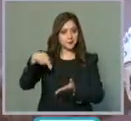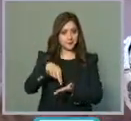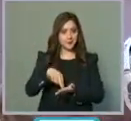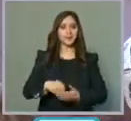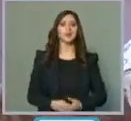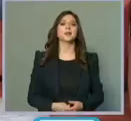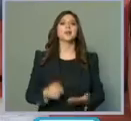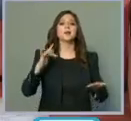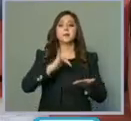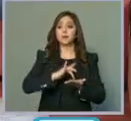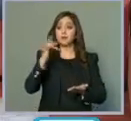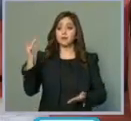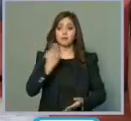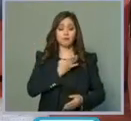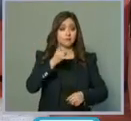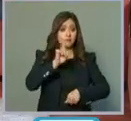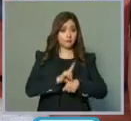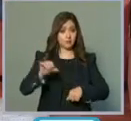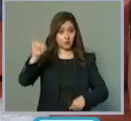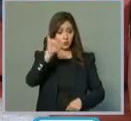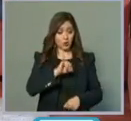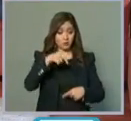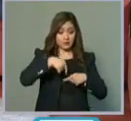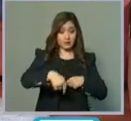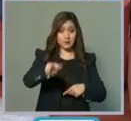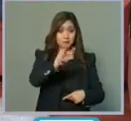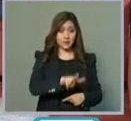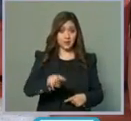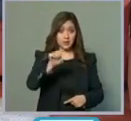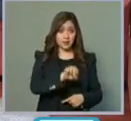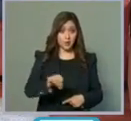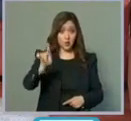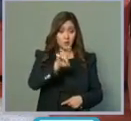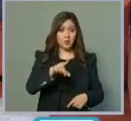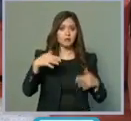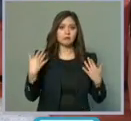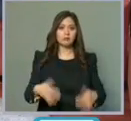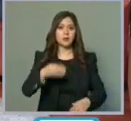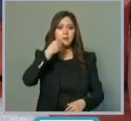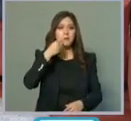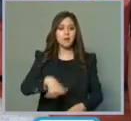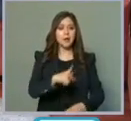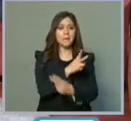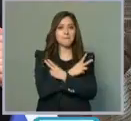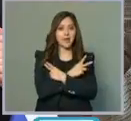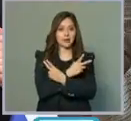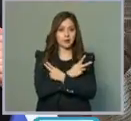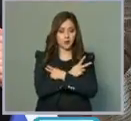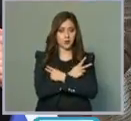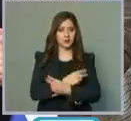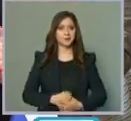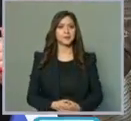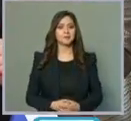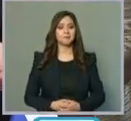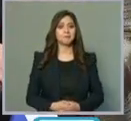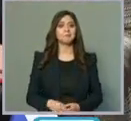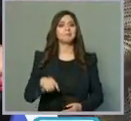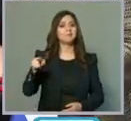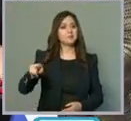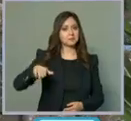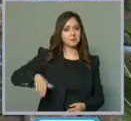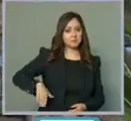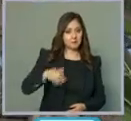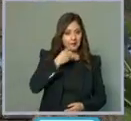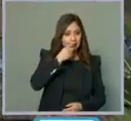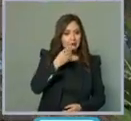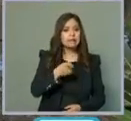días, jueves, toda la actitud, viene fin de semana, vienen vacaciones, estamos de vacaciones. Estamos de vacaciones. Exacto. Y lo dices muy bien, viene el fin de semana y